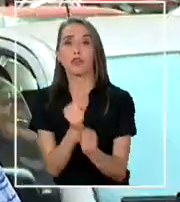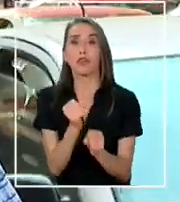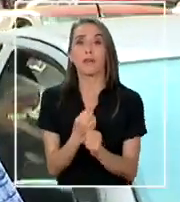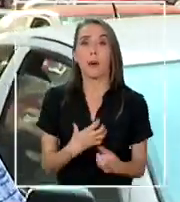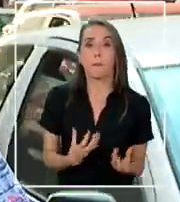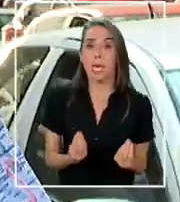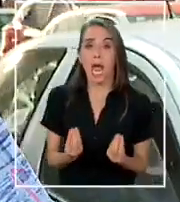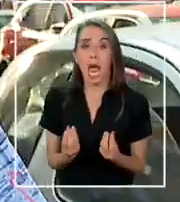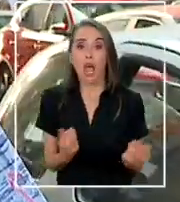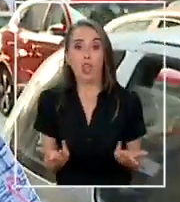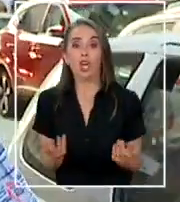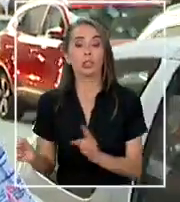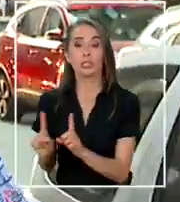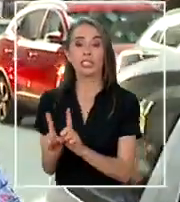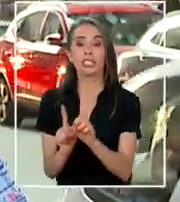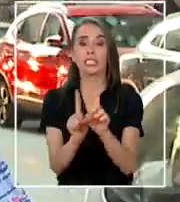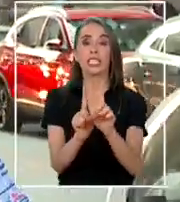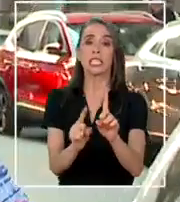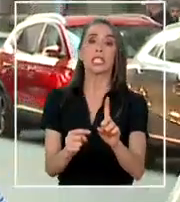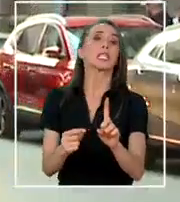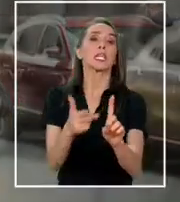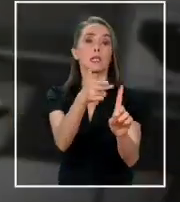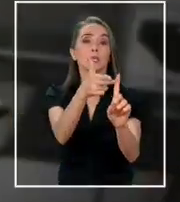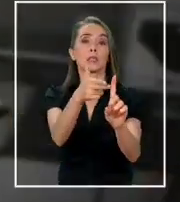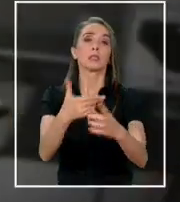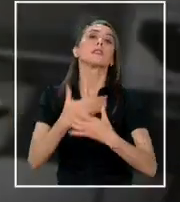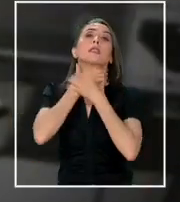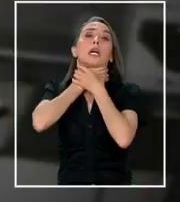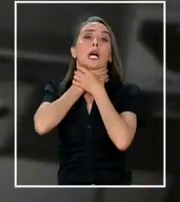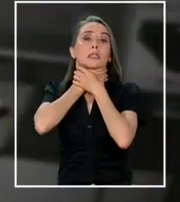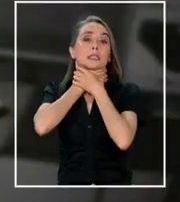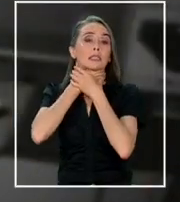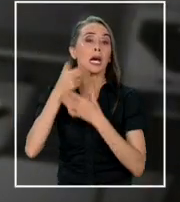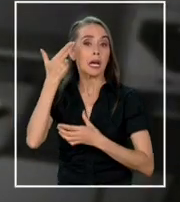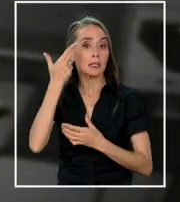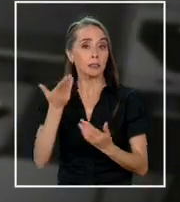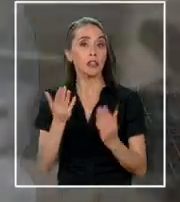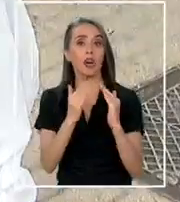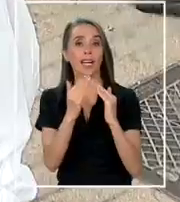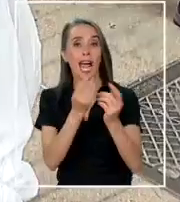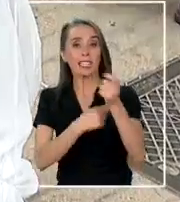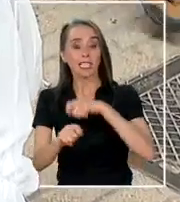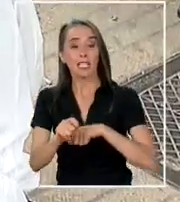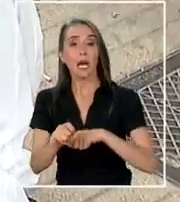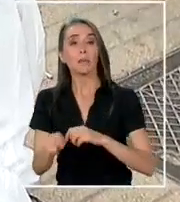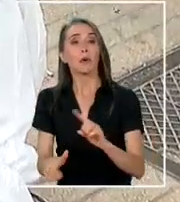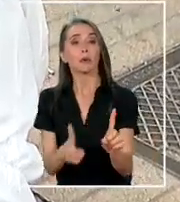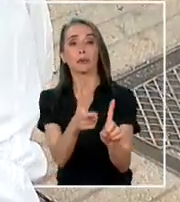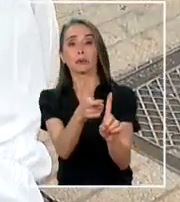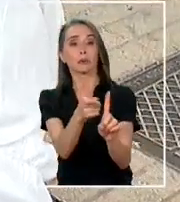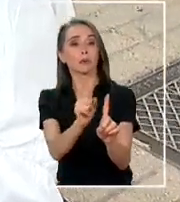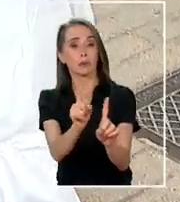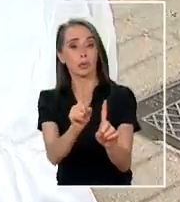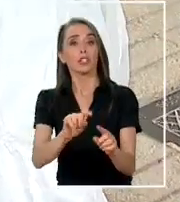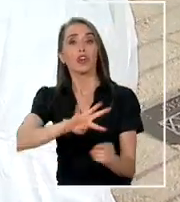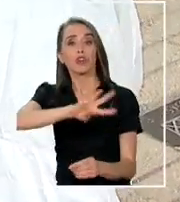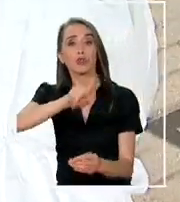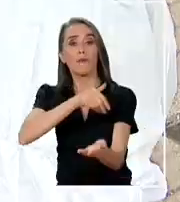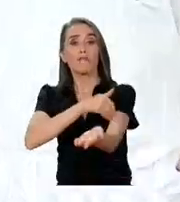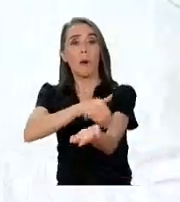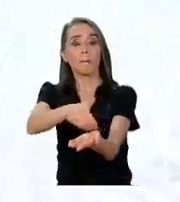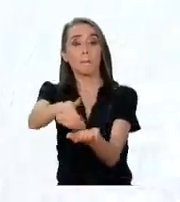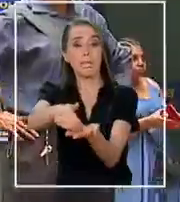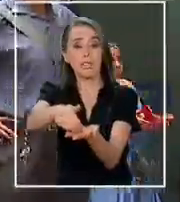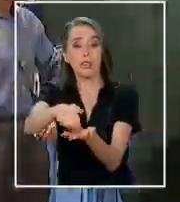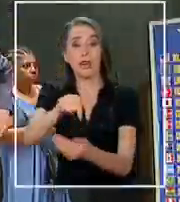con miedo porque lo siguen y te aceptan con armas los robos a las casas de cambio suelen ser sin intimidación como el robo millonario que